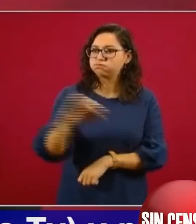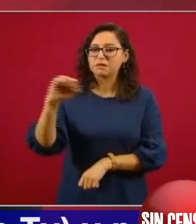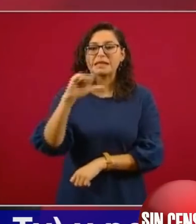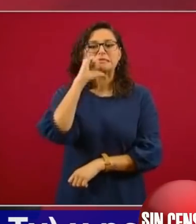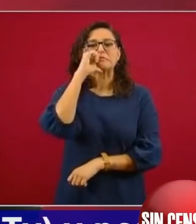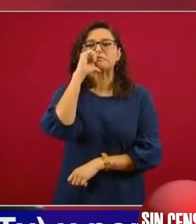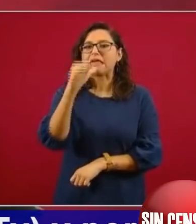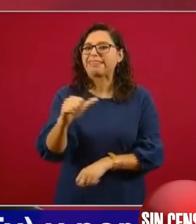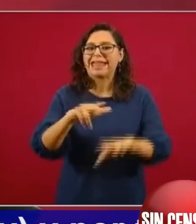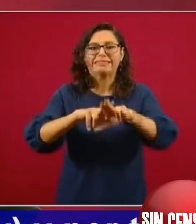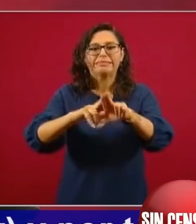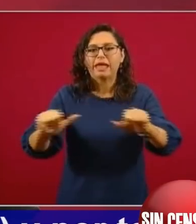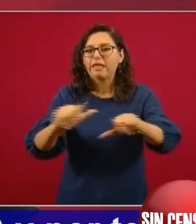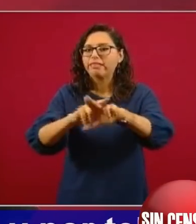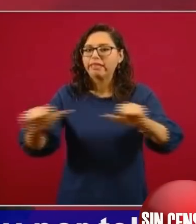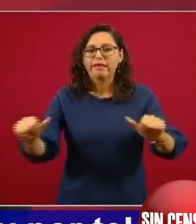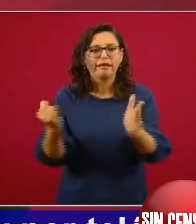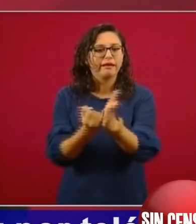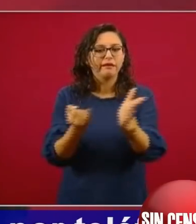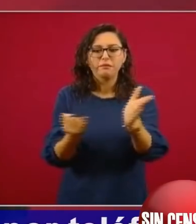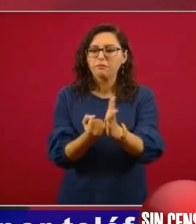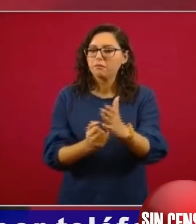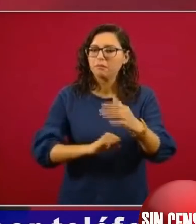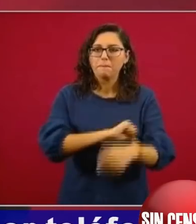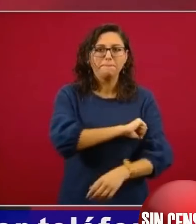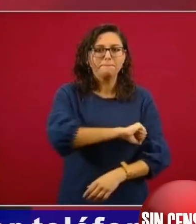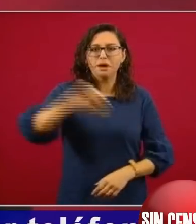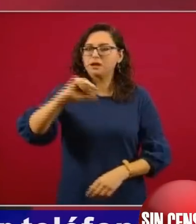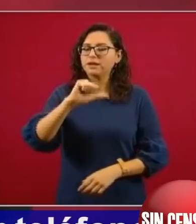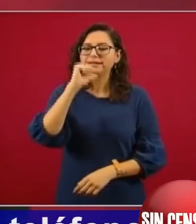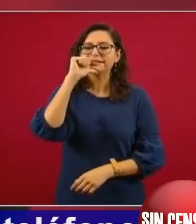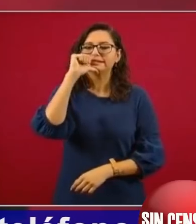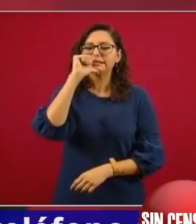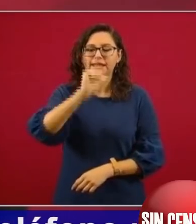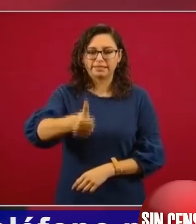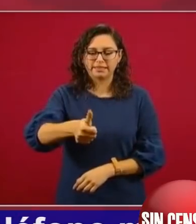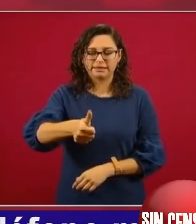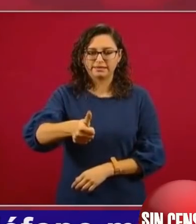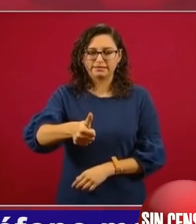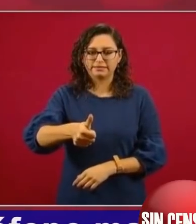ni a nada en términos reales,